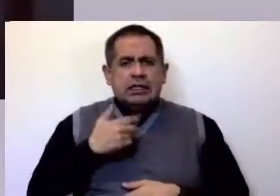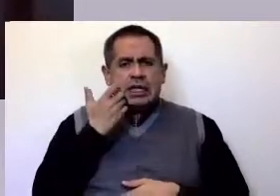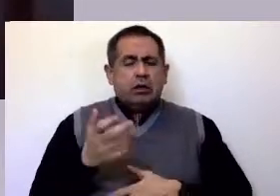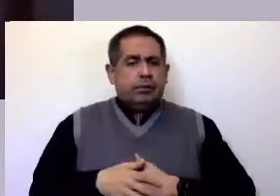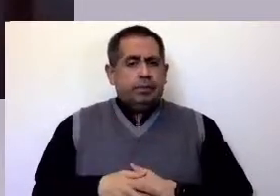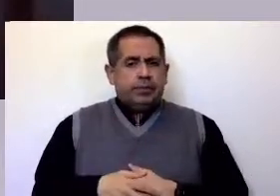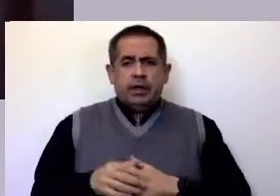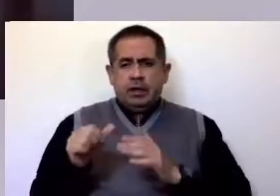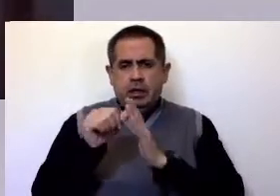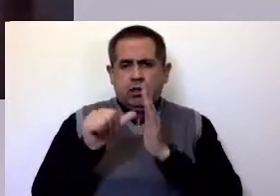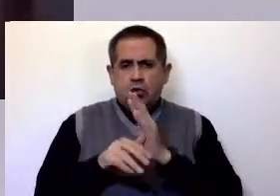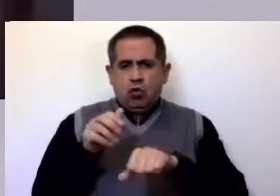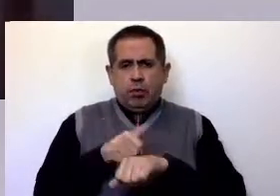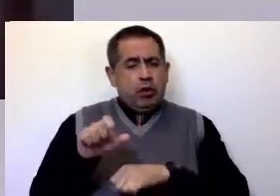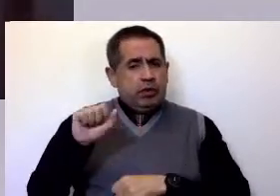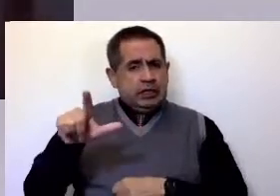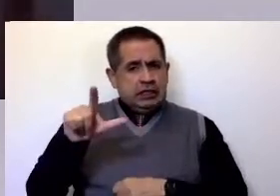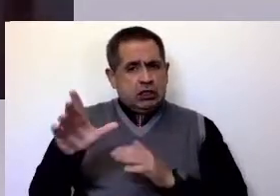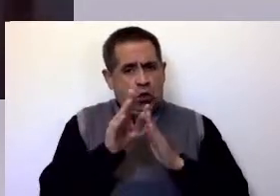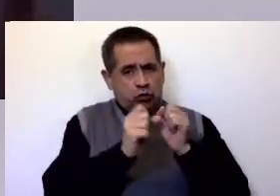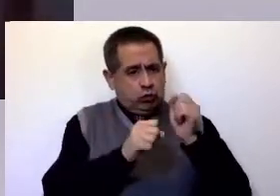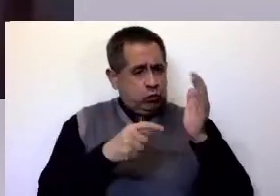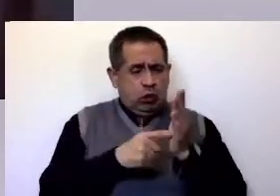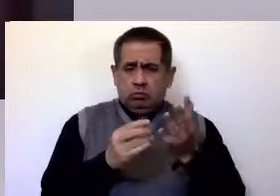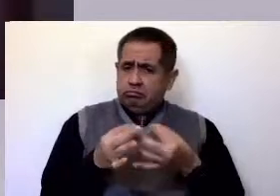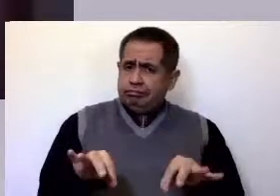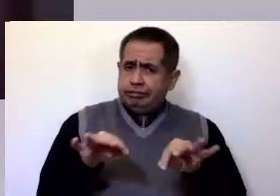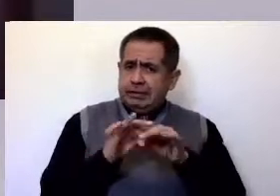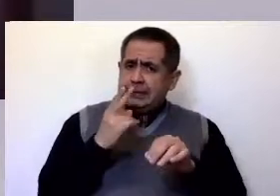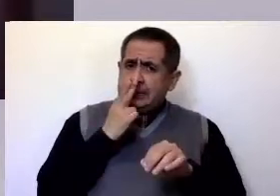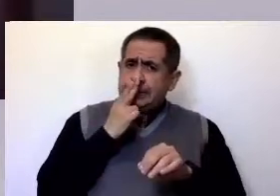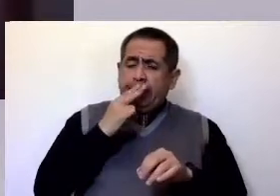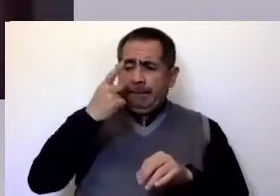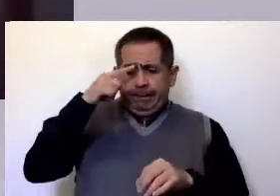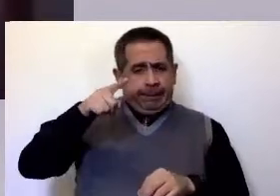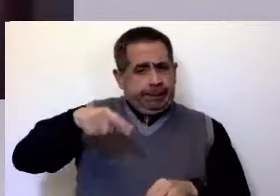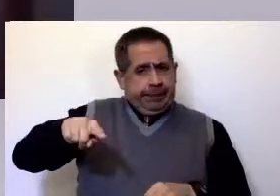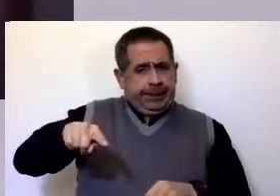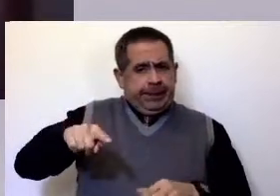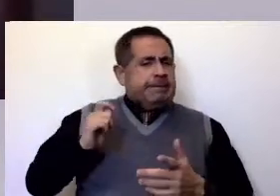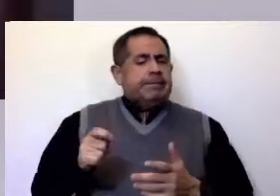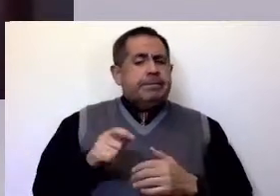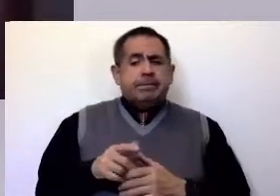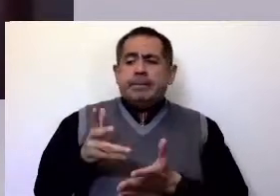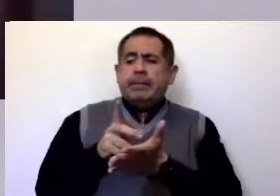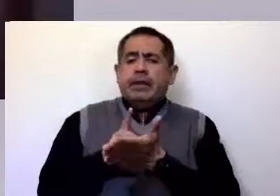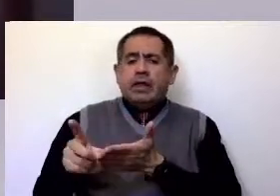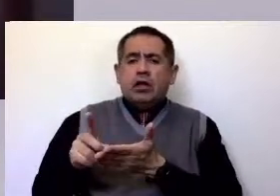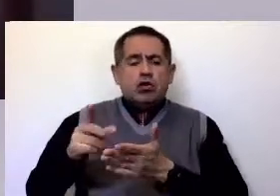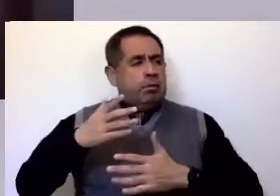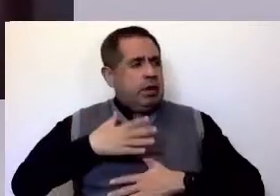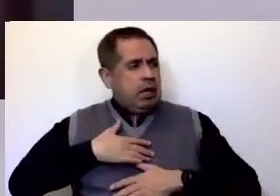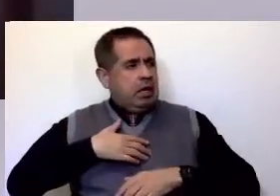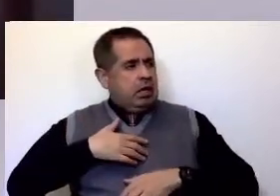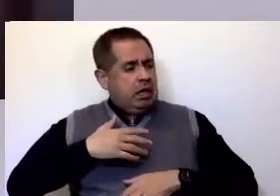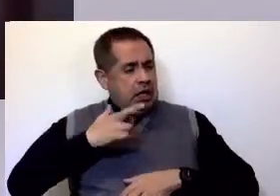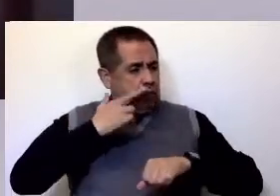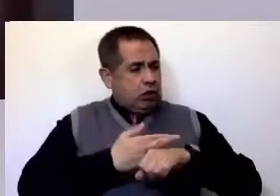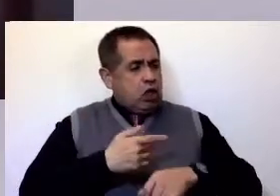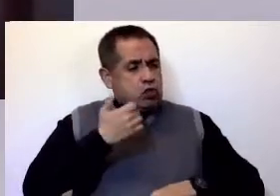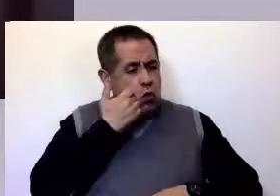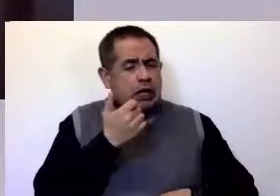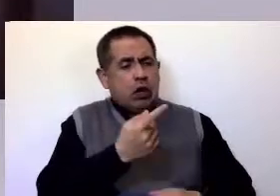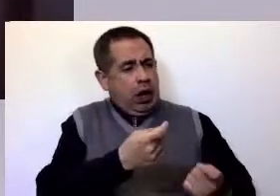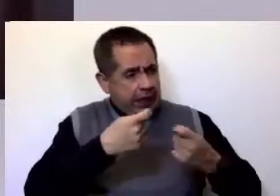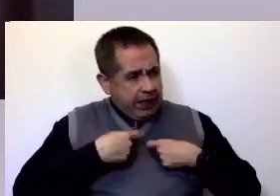17 constitucional consagra una importante prerrogativa fundamental el derecho a la tutela judicial efectiva la